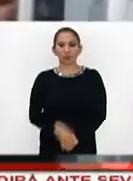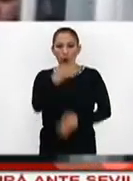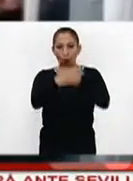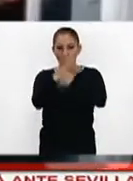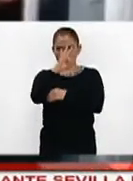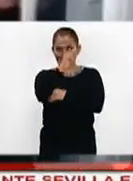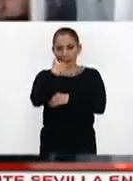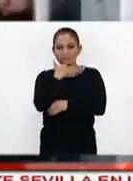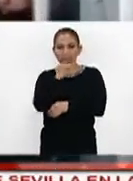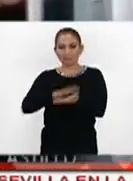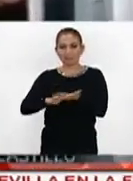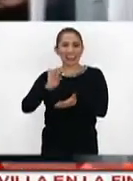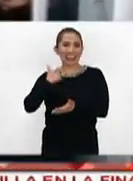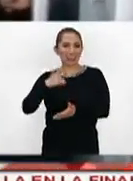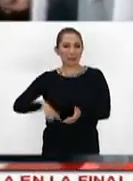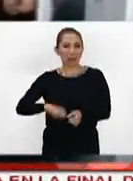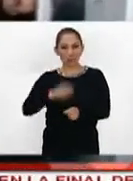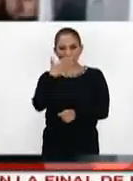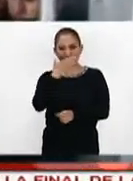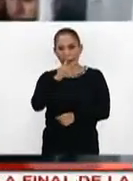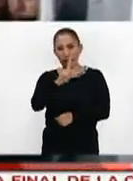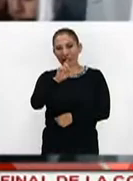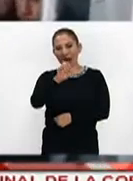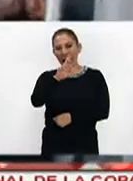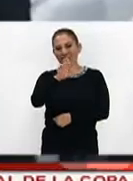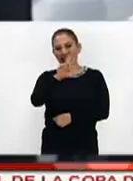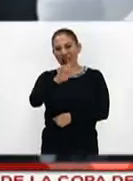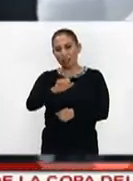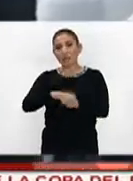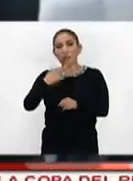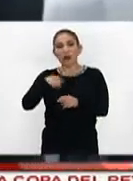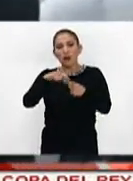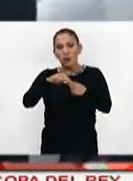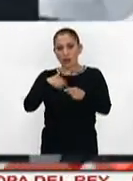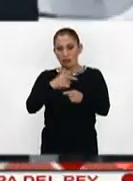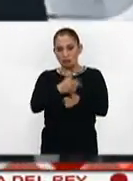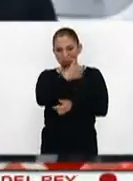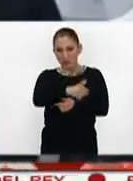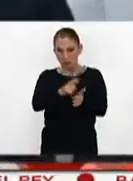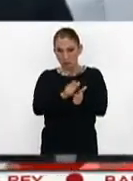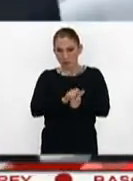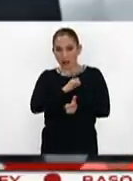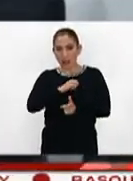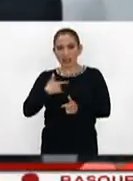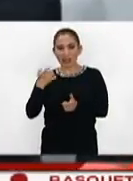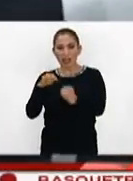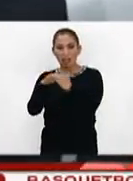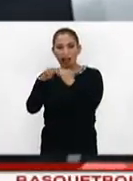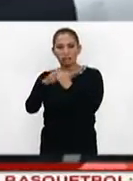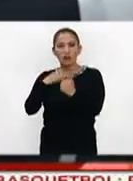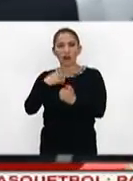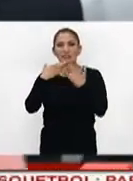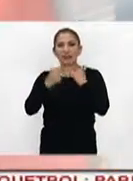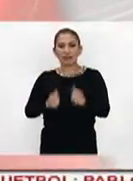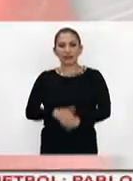juez federal absolvió al exgobernador de Sonora, Guillermo Padres, de los delitos de lavado de dinero y defraudación